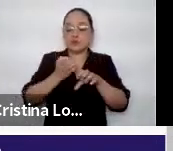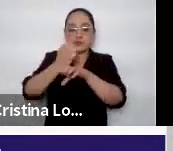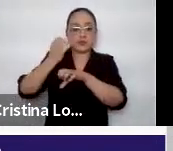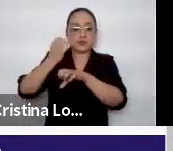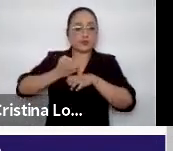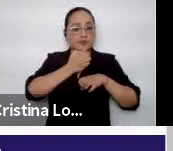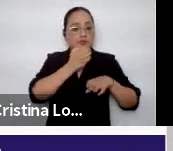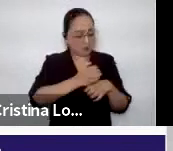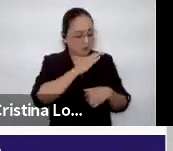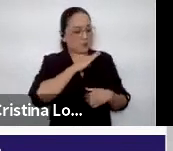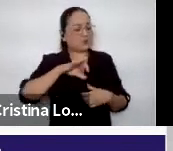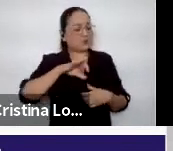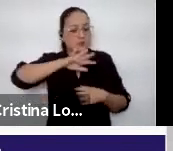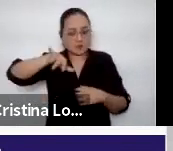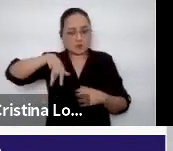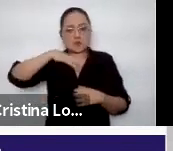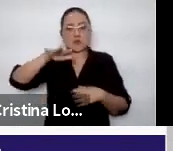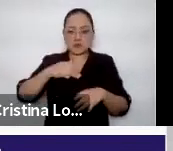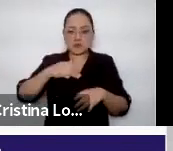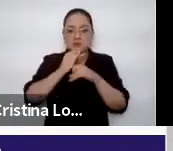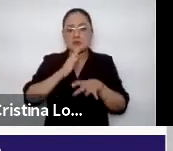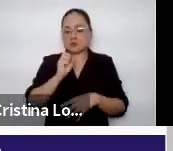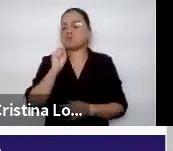realizar, por ejemplo, nuestra búsqueda